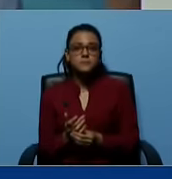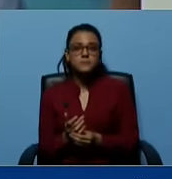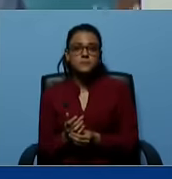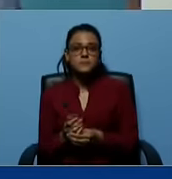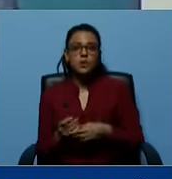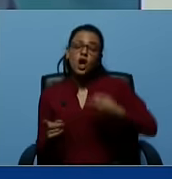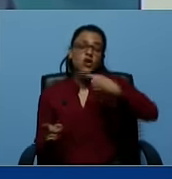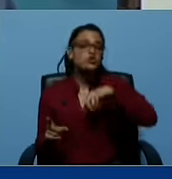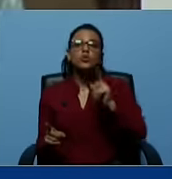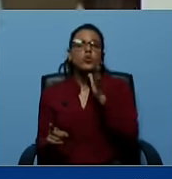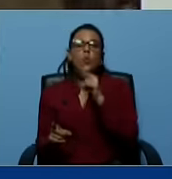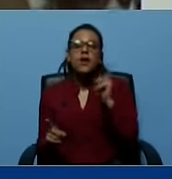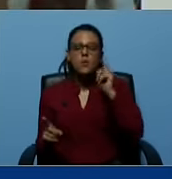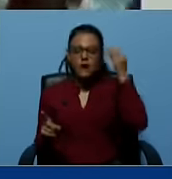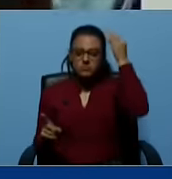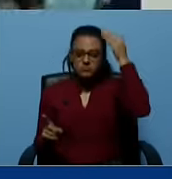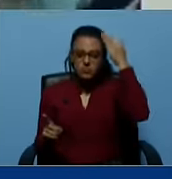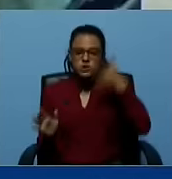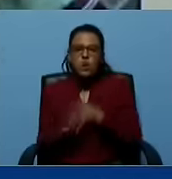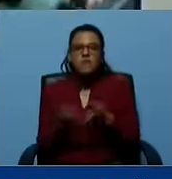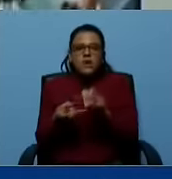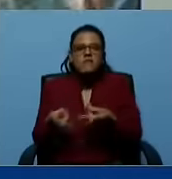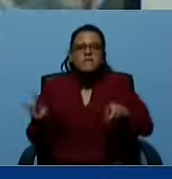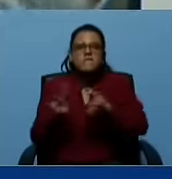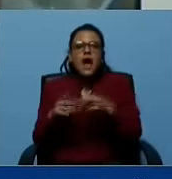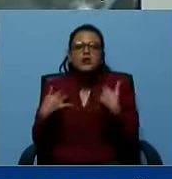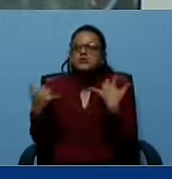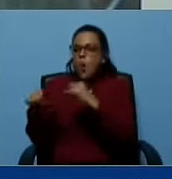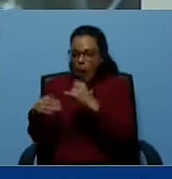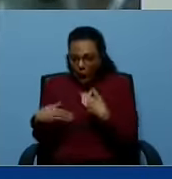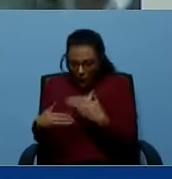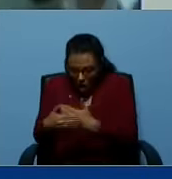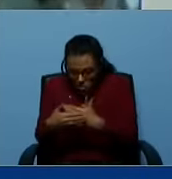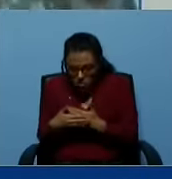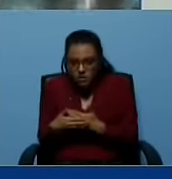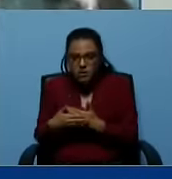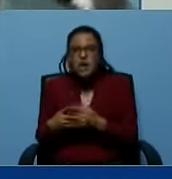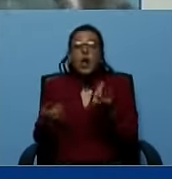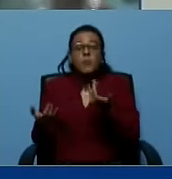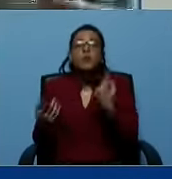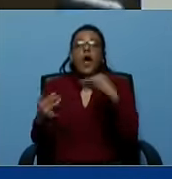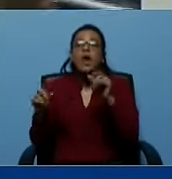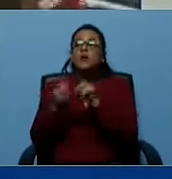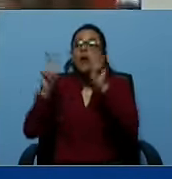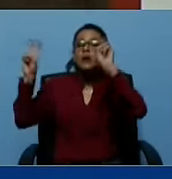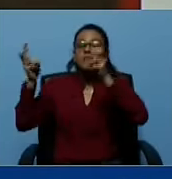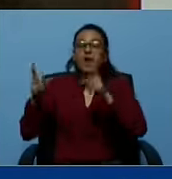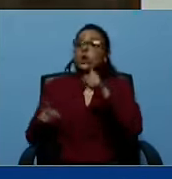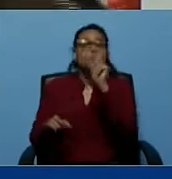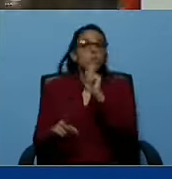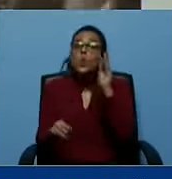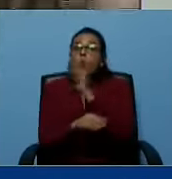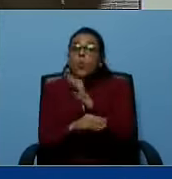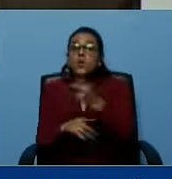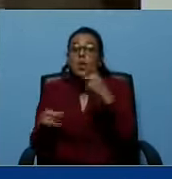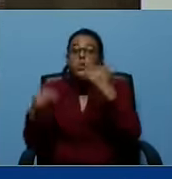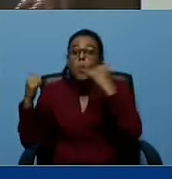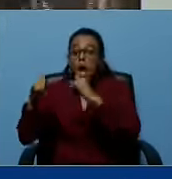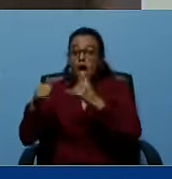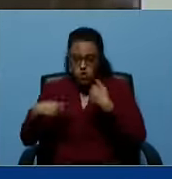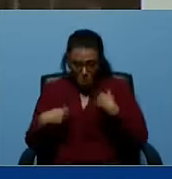uno no valora lo que tiene. Y por eso aquel dicho que dice, el que no cuida lo que tiene,